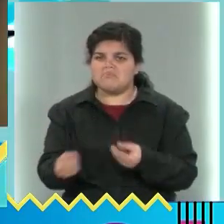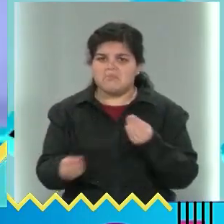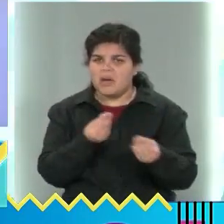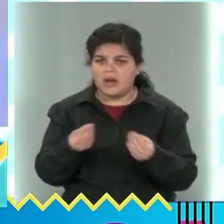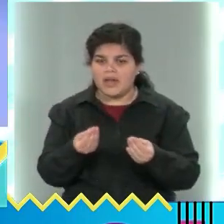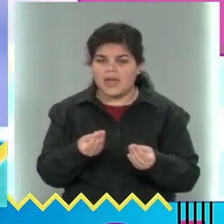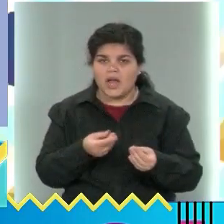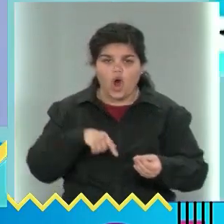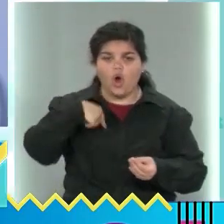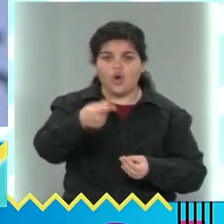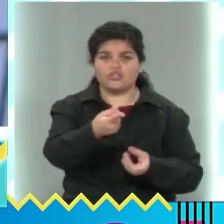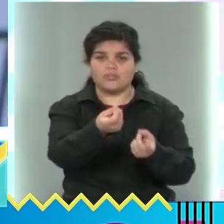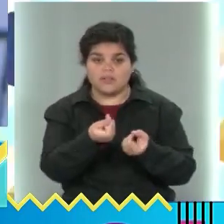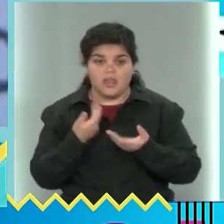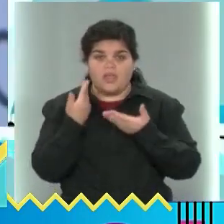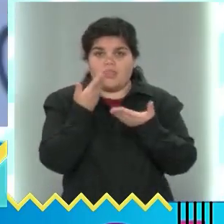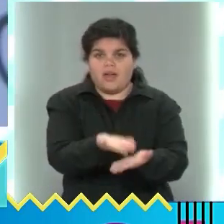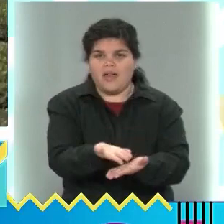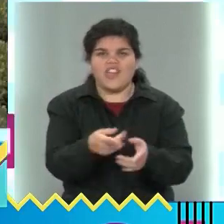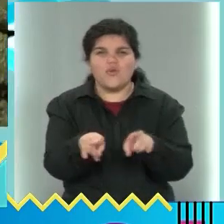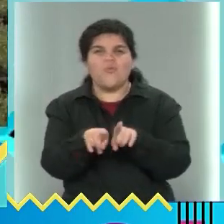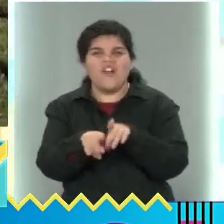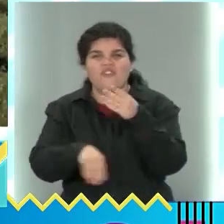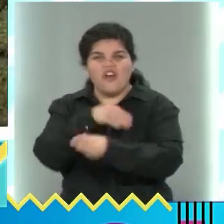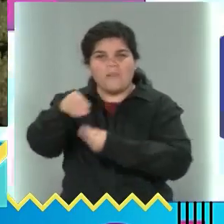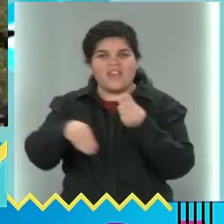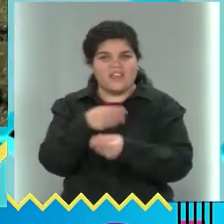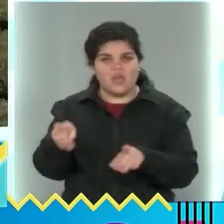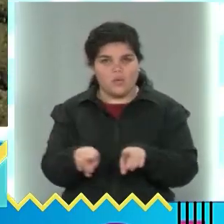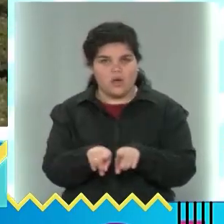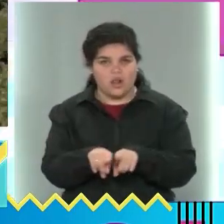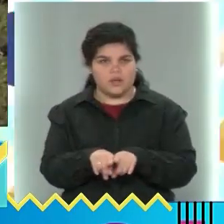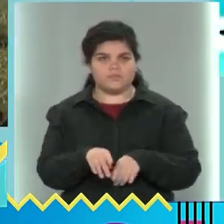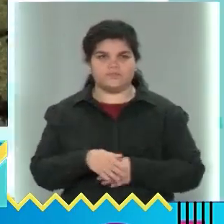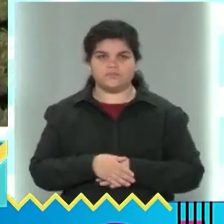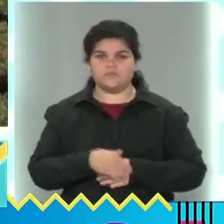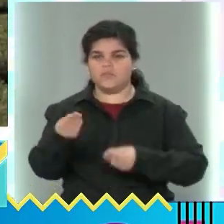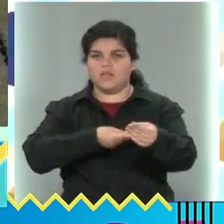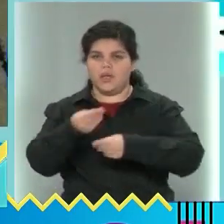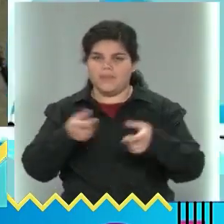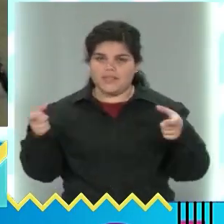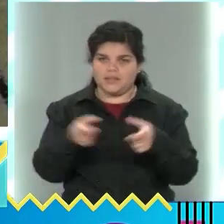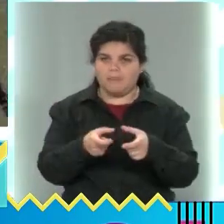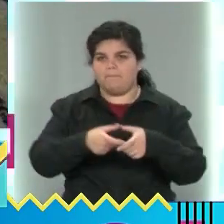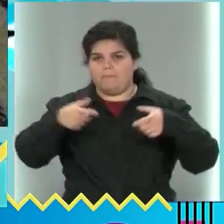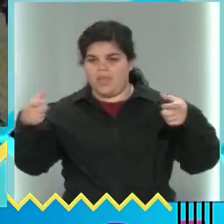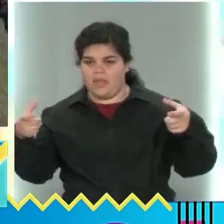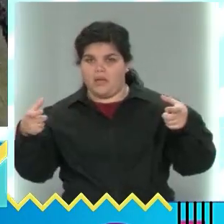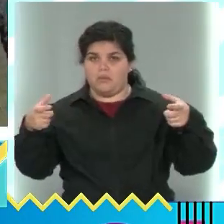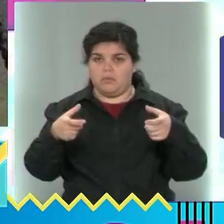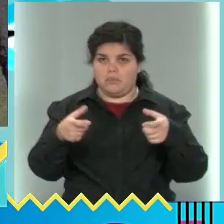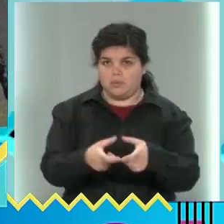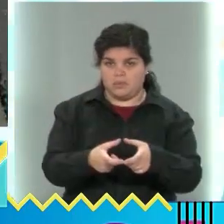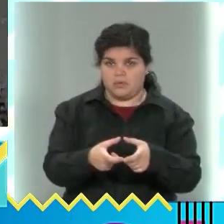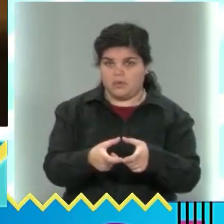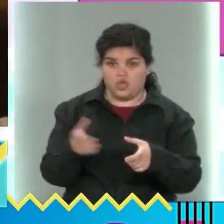atender al otro. En realidad es casi una familia. Los tamaños de las pymes, desde las medianas, las más grandes, hasta las más chicas,